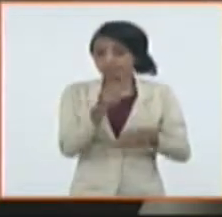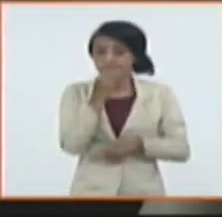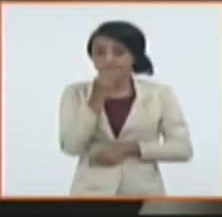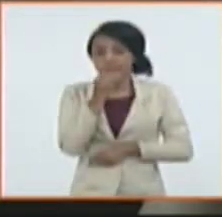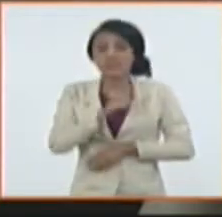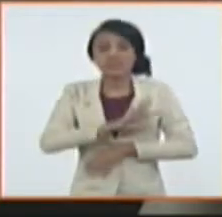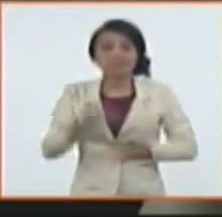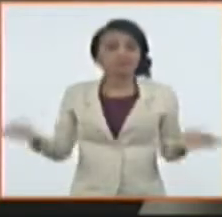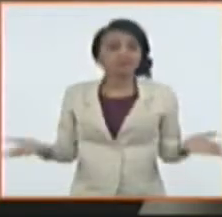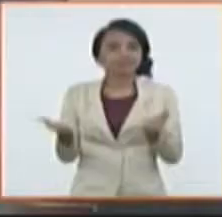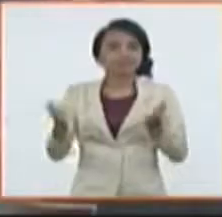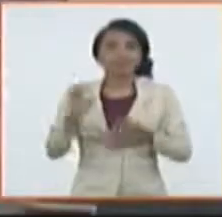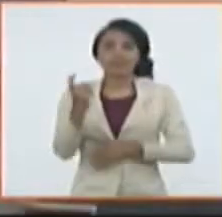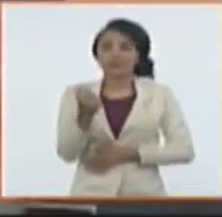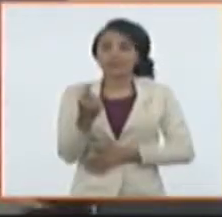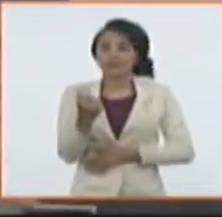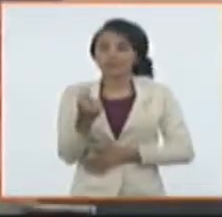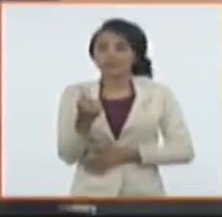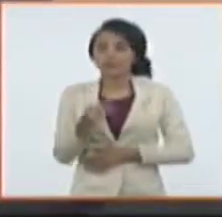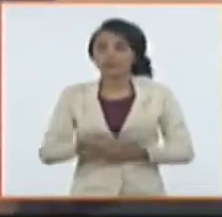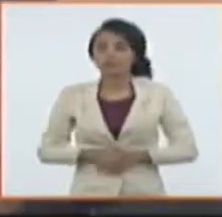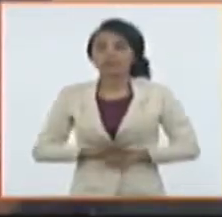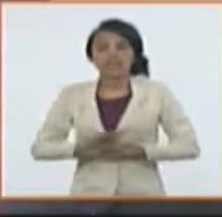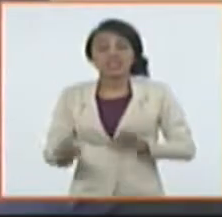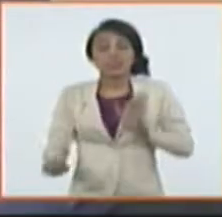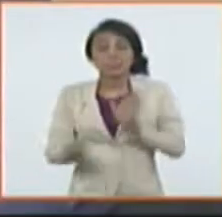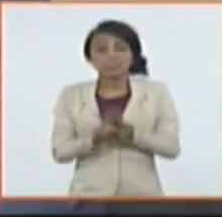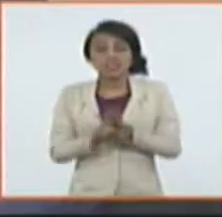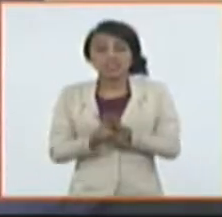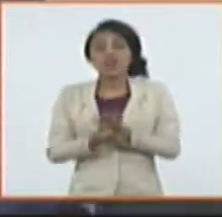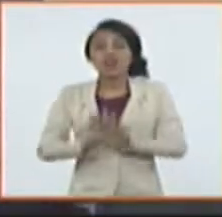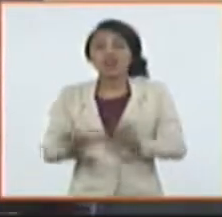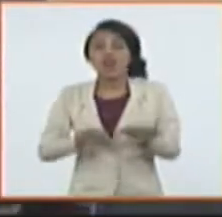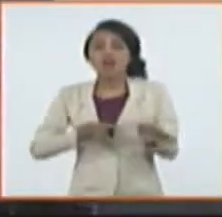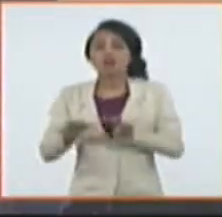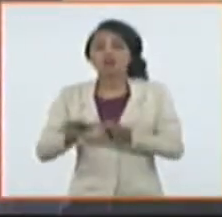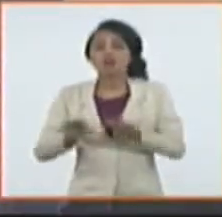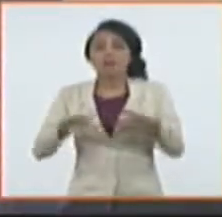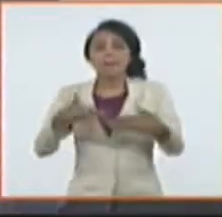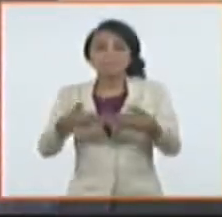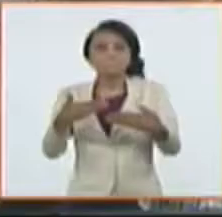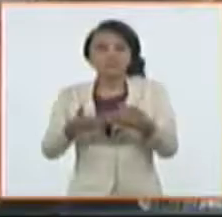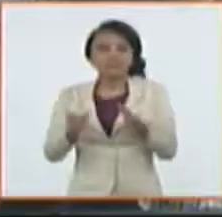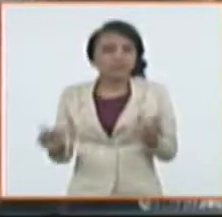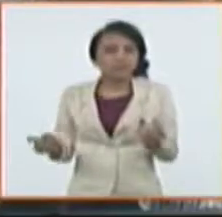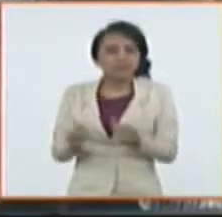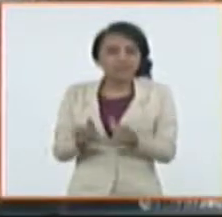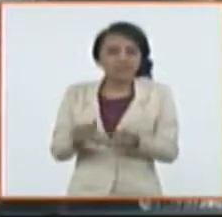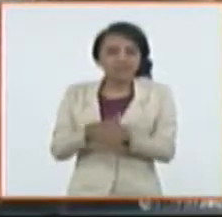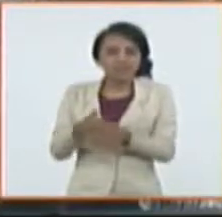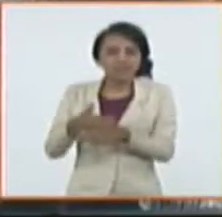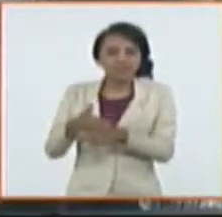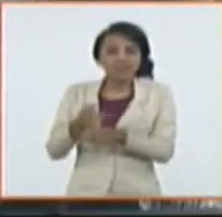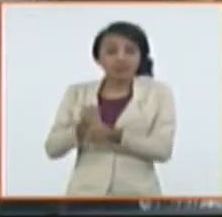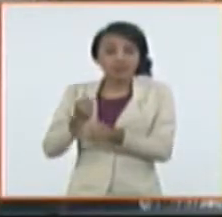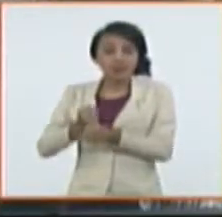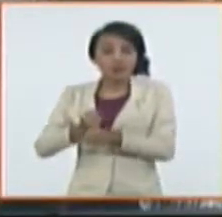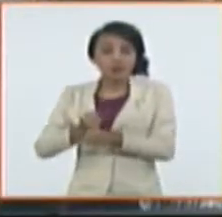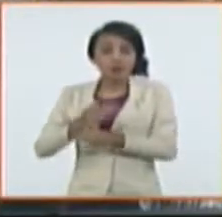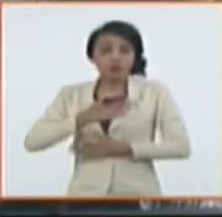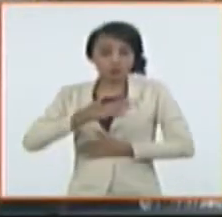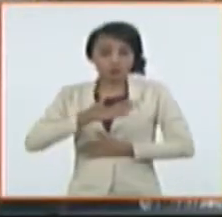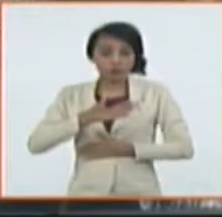aprobación de las primeras pymes, o sea, donde ya empiezan a jugar una dinámica todos los actores económicos, los estatales y los no estatales, eso debe